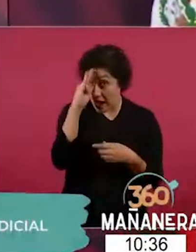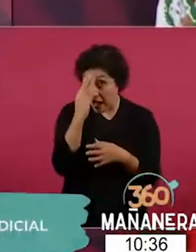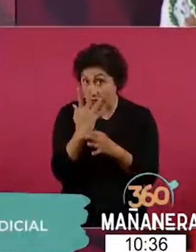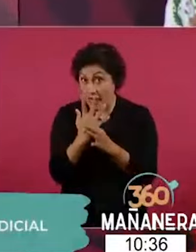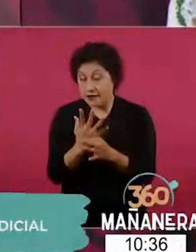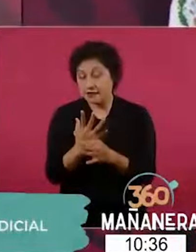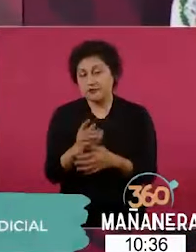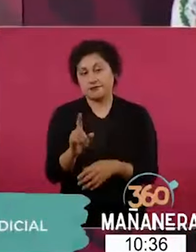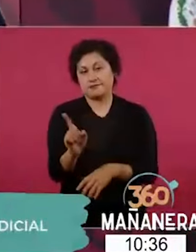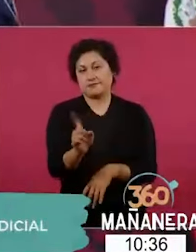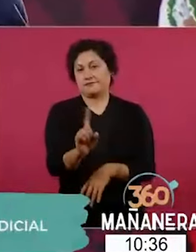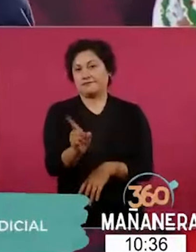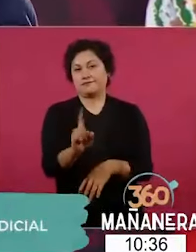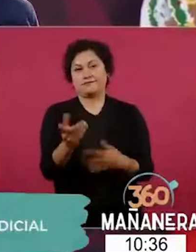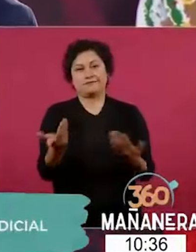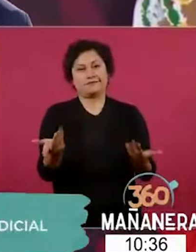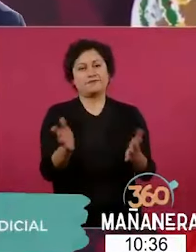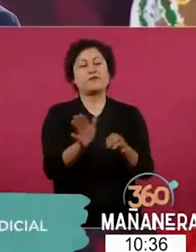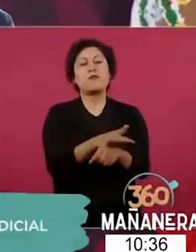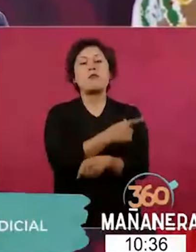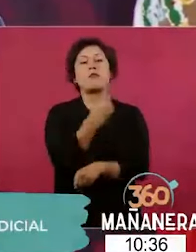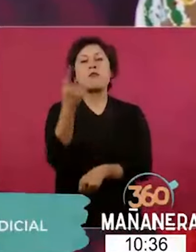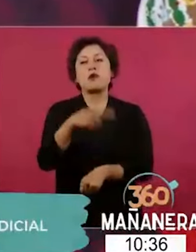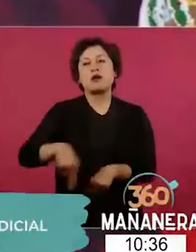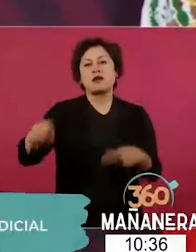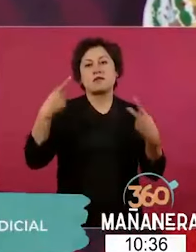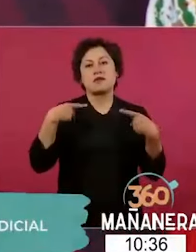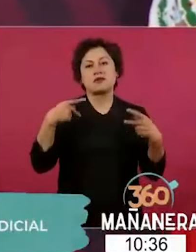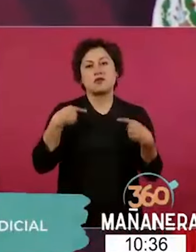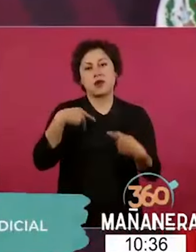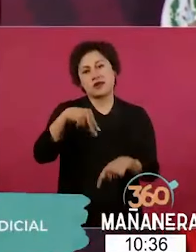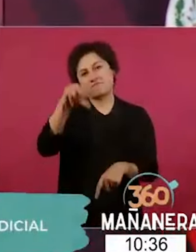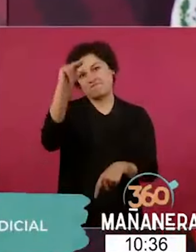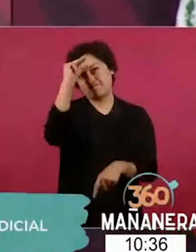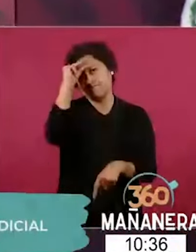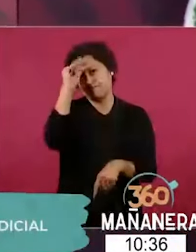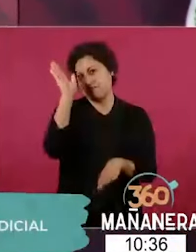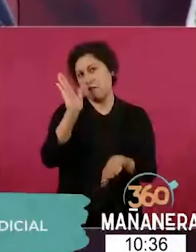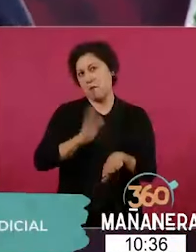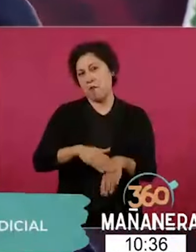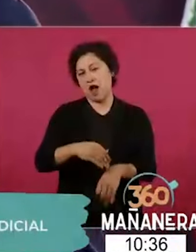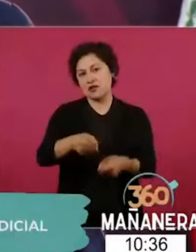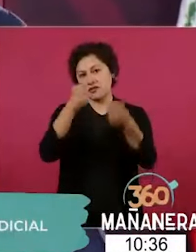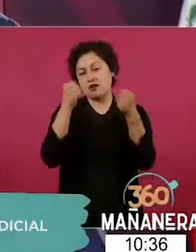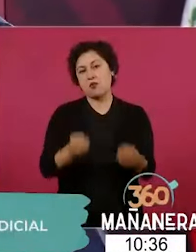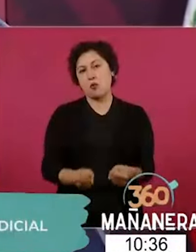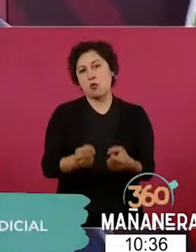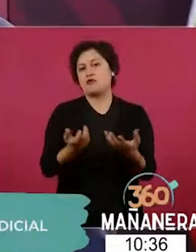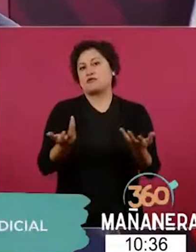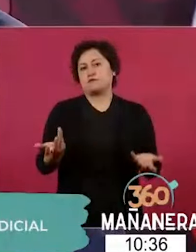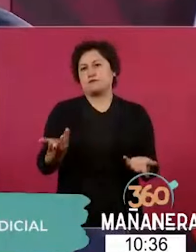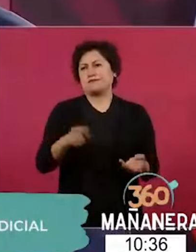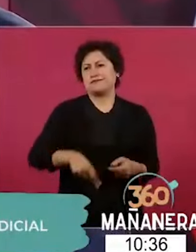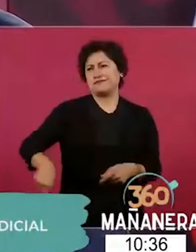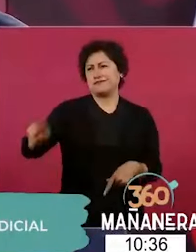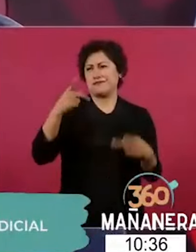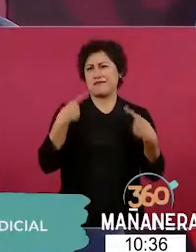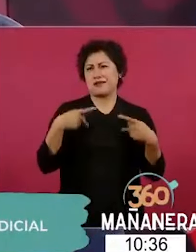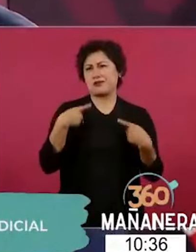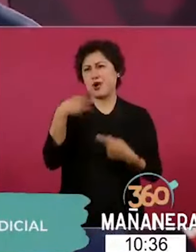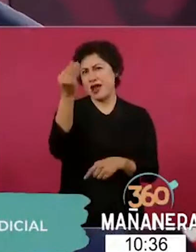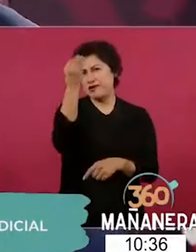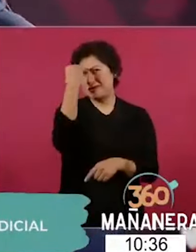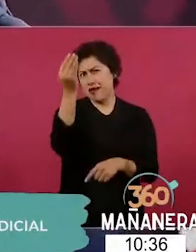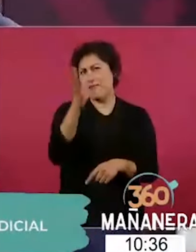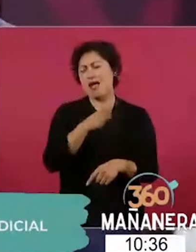gente suele tener un instinto certero y el pueblo es sabio